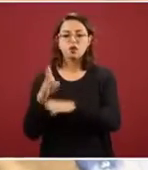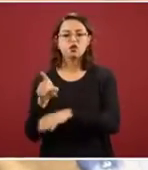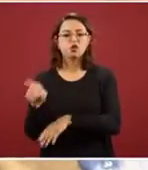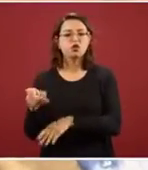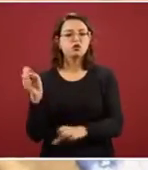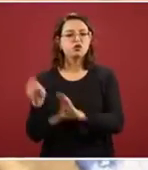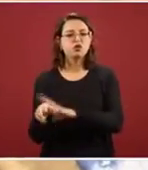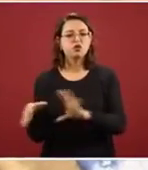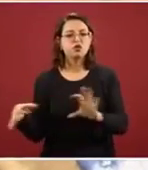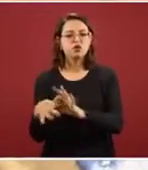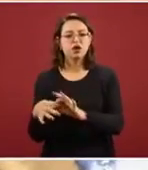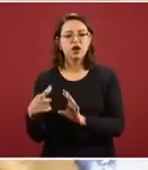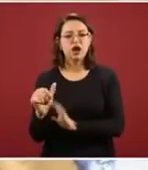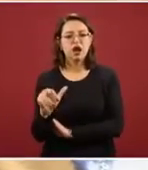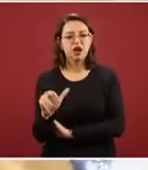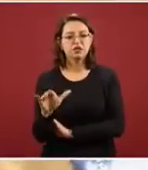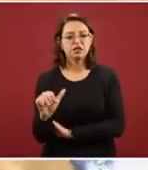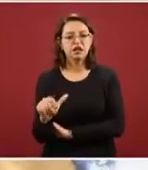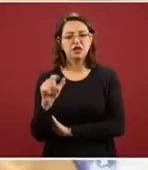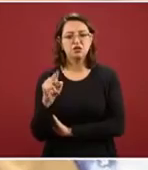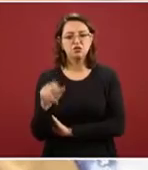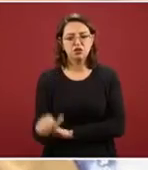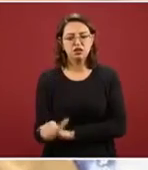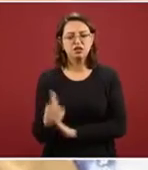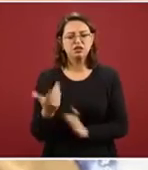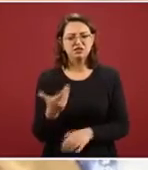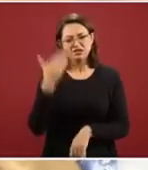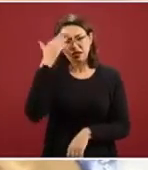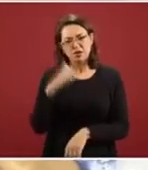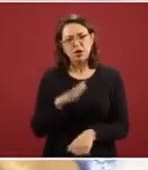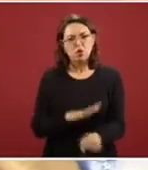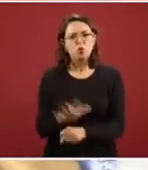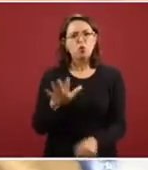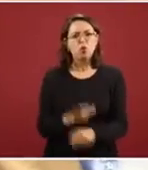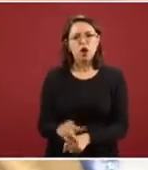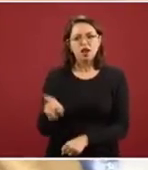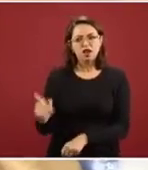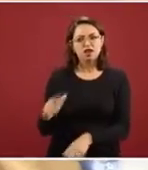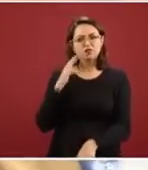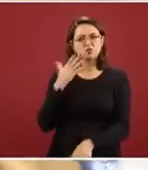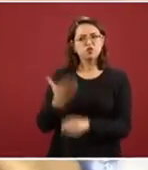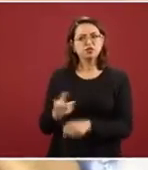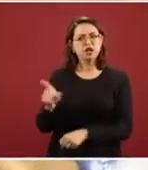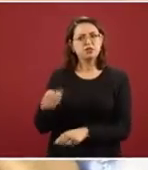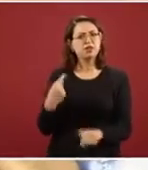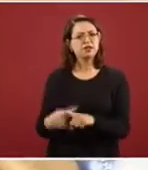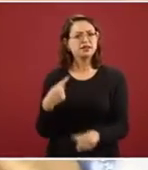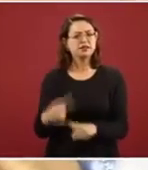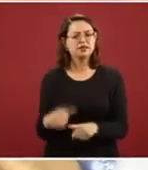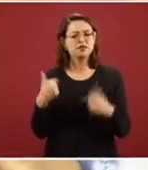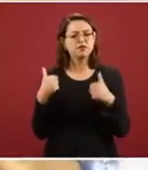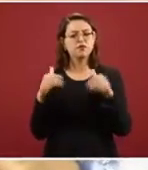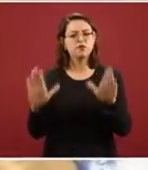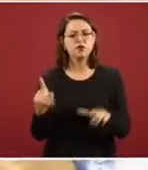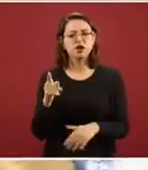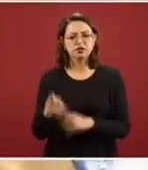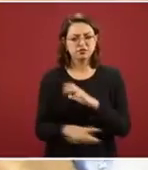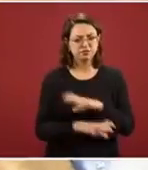Luna. ¿Ya tienen claro qué secretario de Gobernación estaba al frente cuando se llevó a cabo esta operación